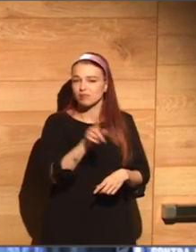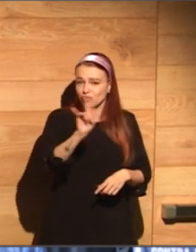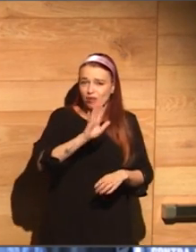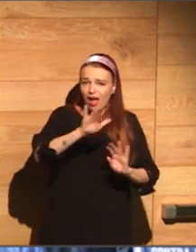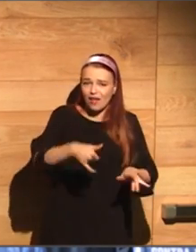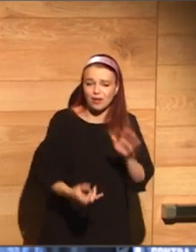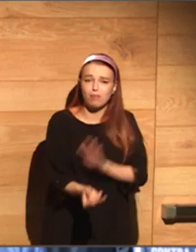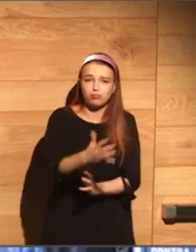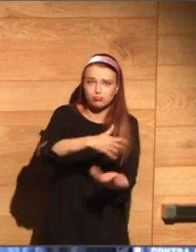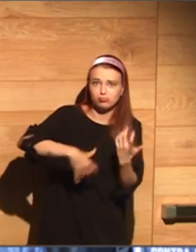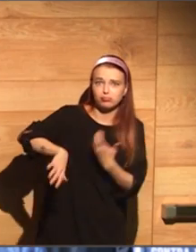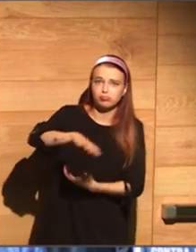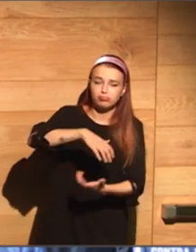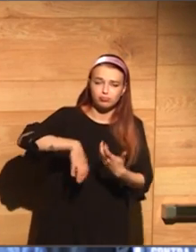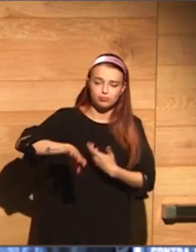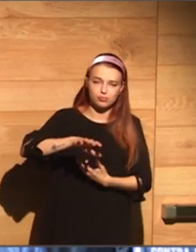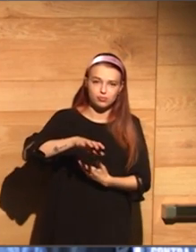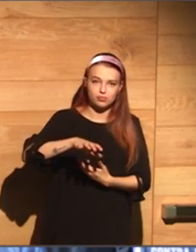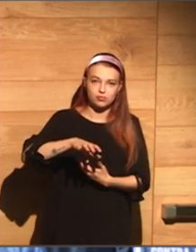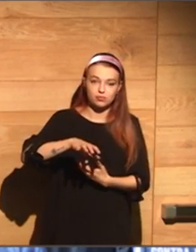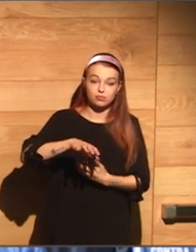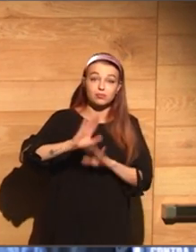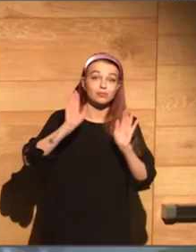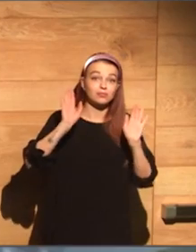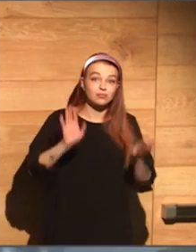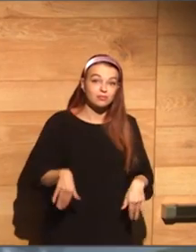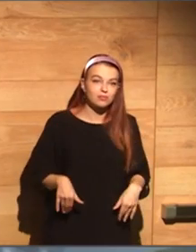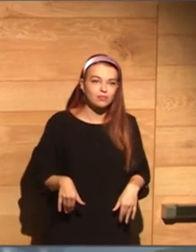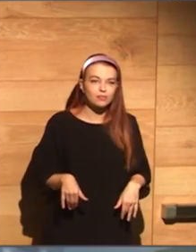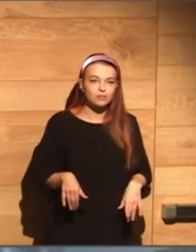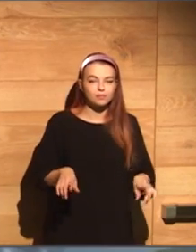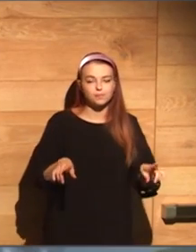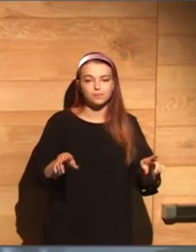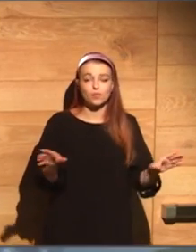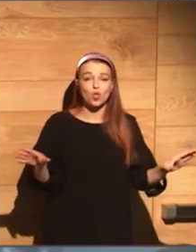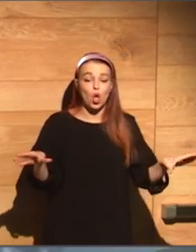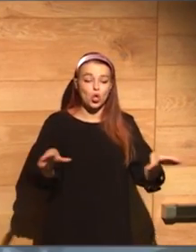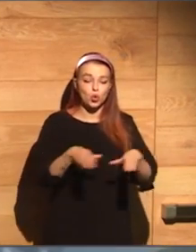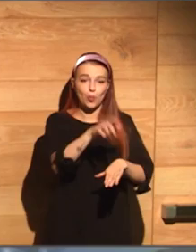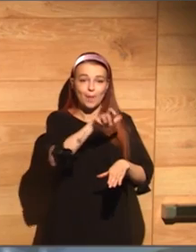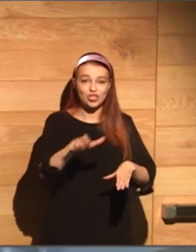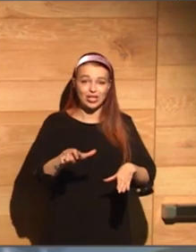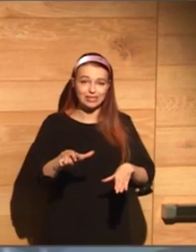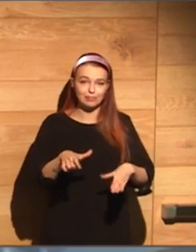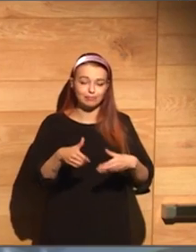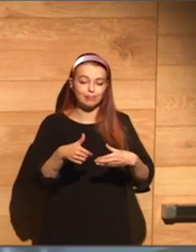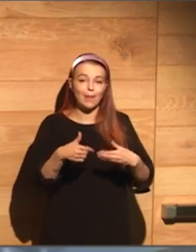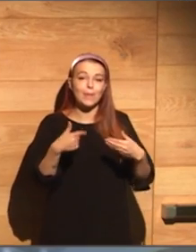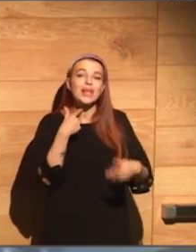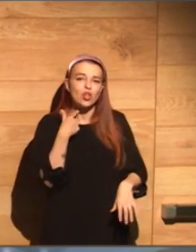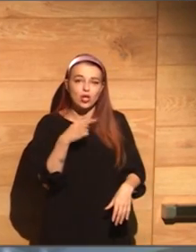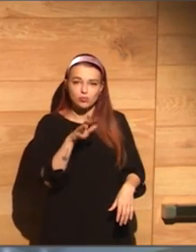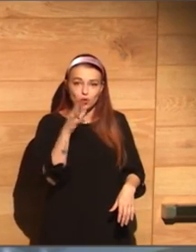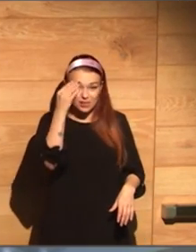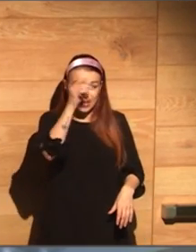cachazuda, y al final lo que extrae es a una comunidad de perdedores, porque considera que el ser humano está destinado a perder. Es